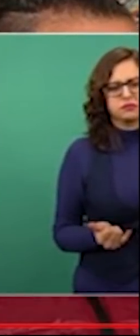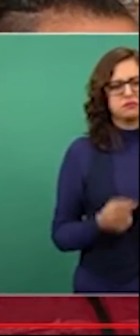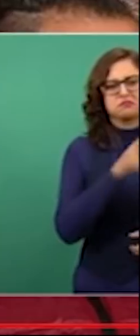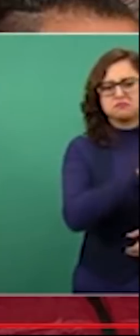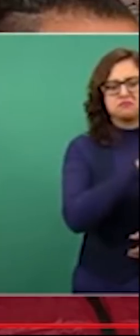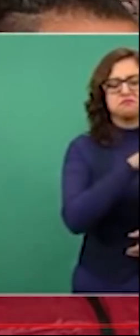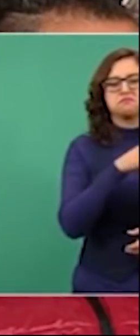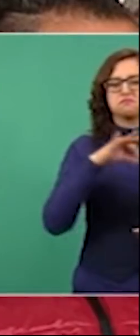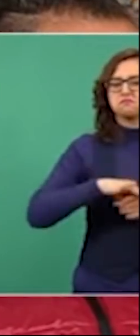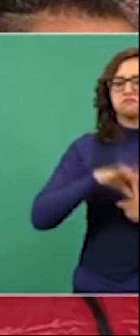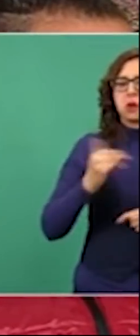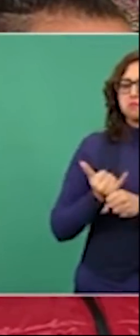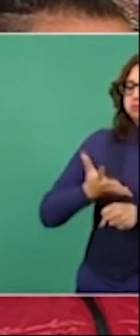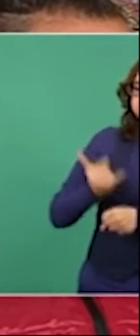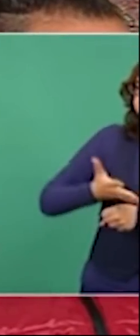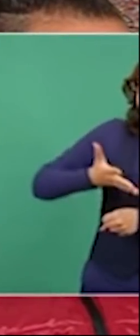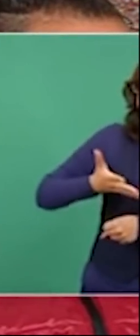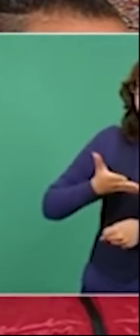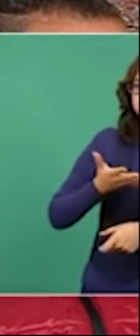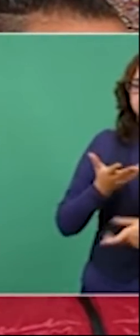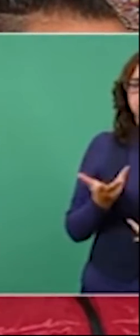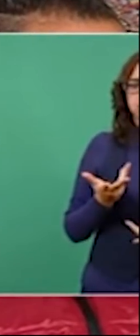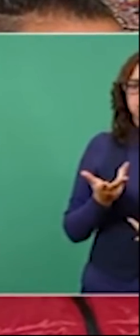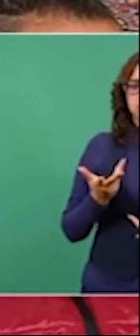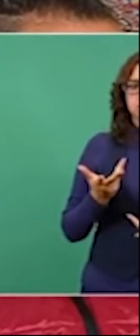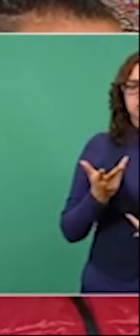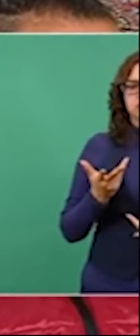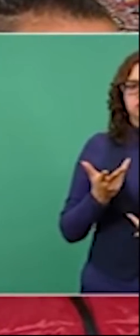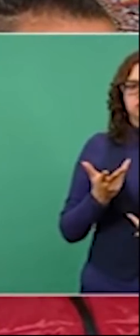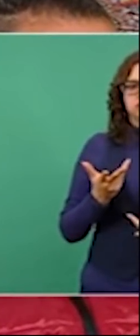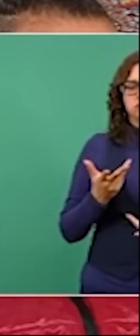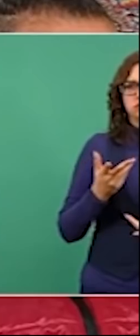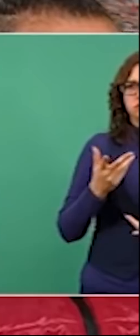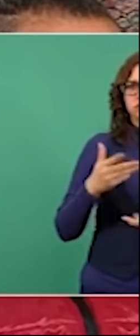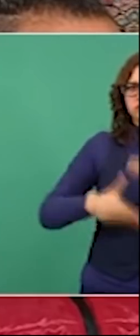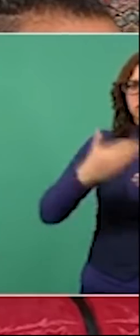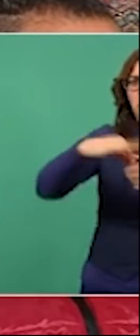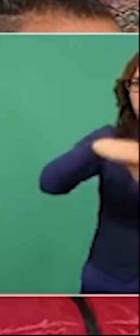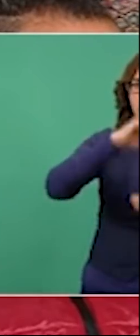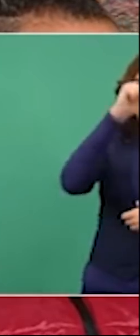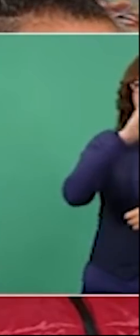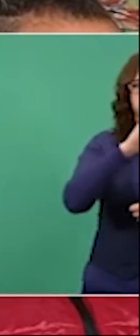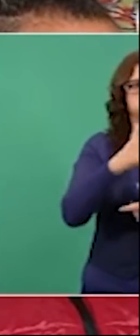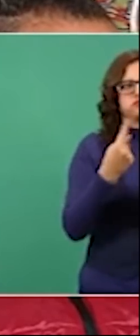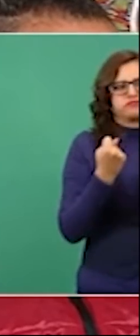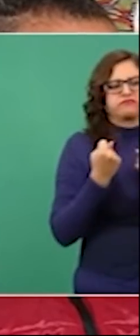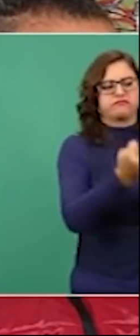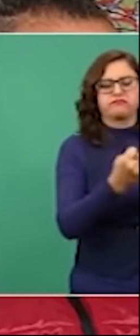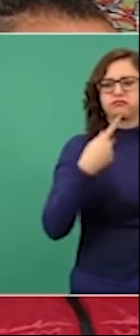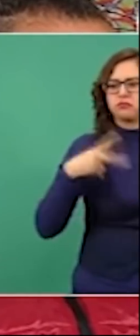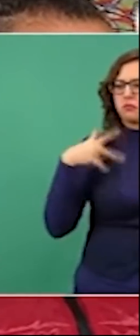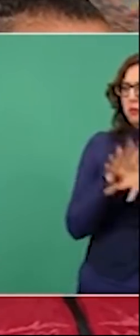Boicotear o bloquear el ejercicio ciudadano de la consulta respecto a la revocación de mandato, los ciudadanos le enviarían